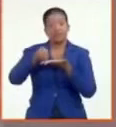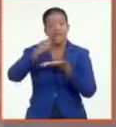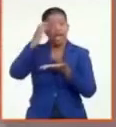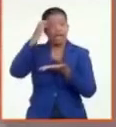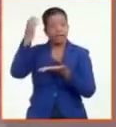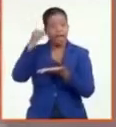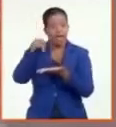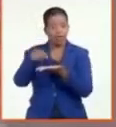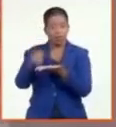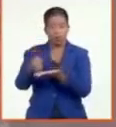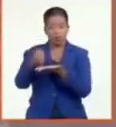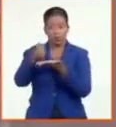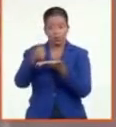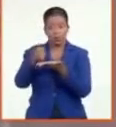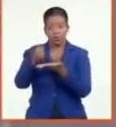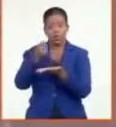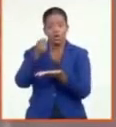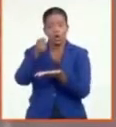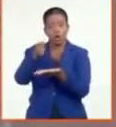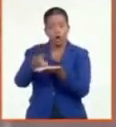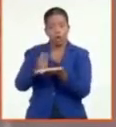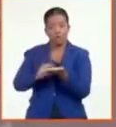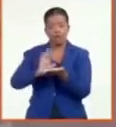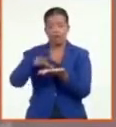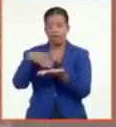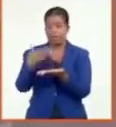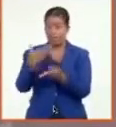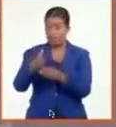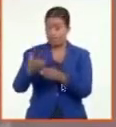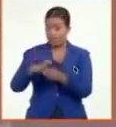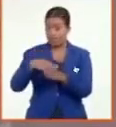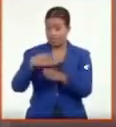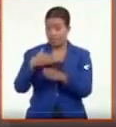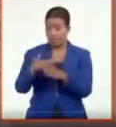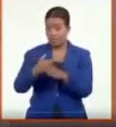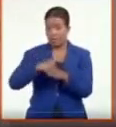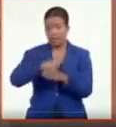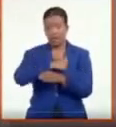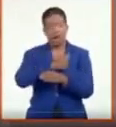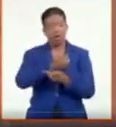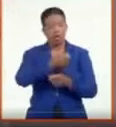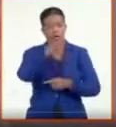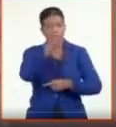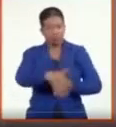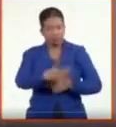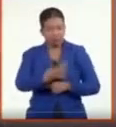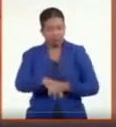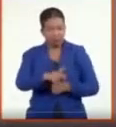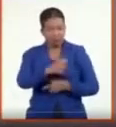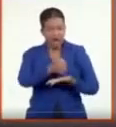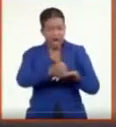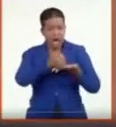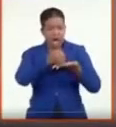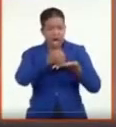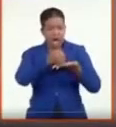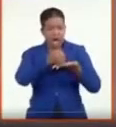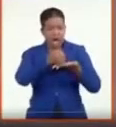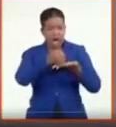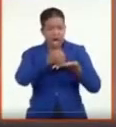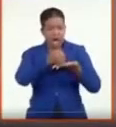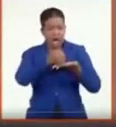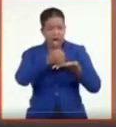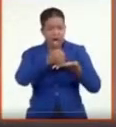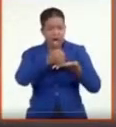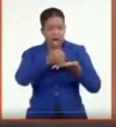ningún balón Se le quiere a los privados sacar el 200 y el 300% de utilidad pero no puede ser porque